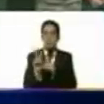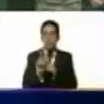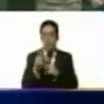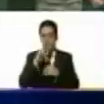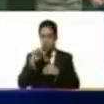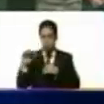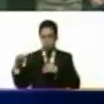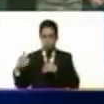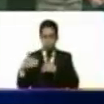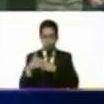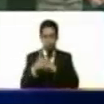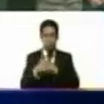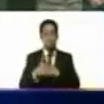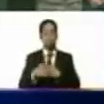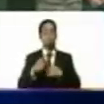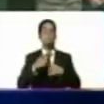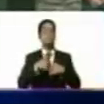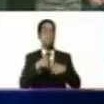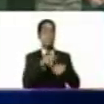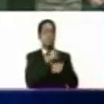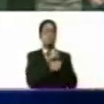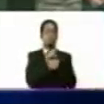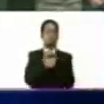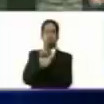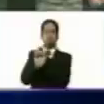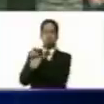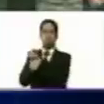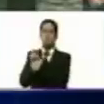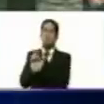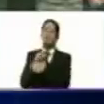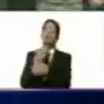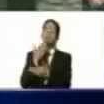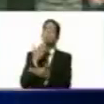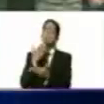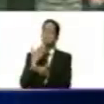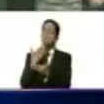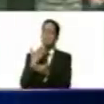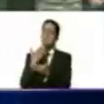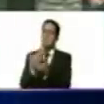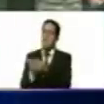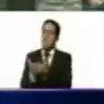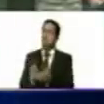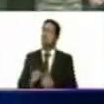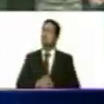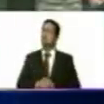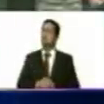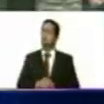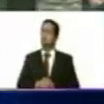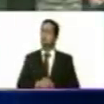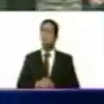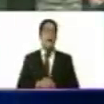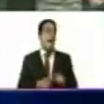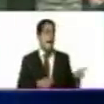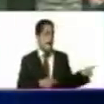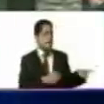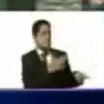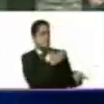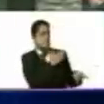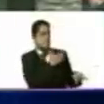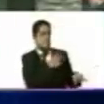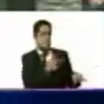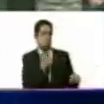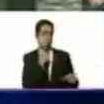y los oficiales de la Armada pidieron autorización inmediata para ir a perseguirlo